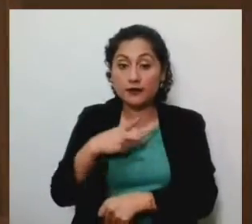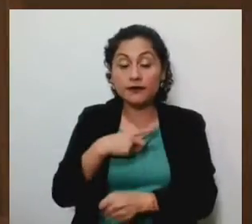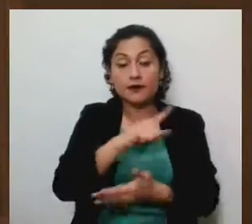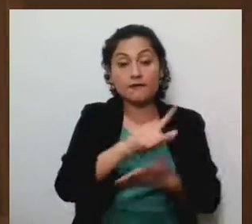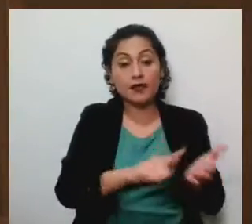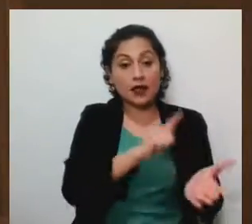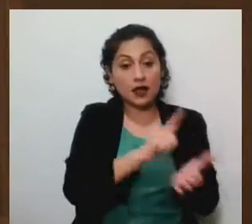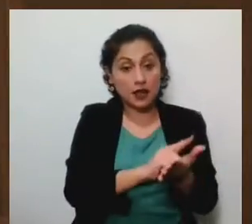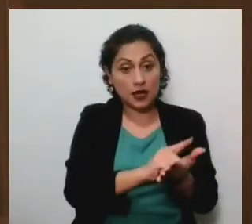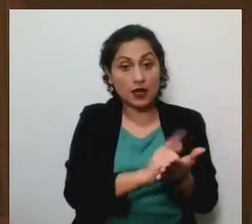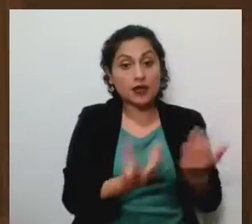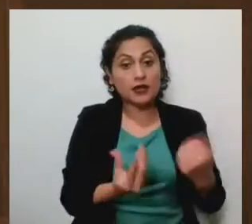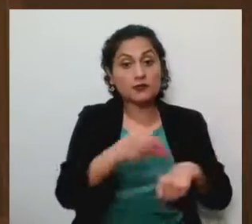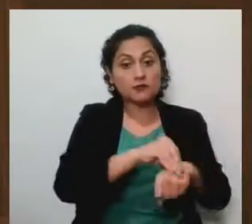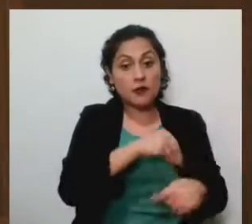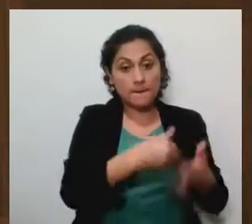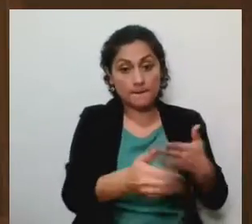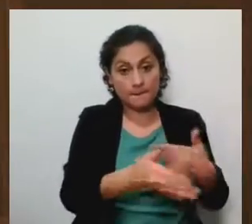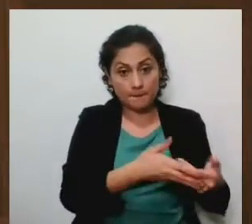decreto 190,